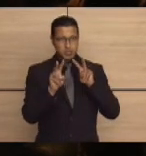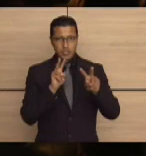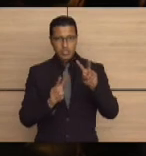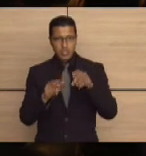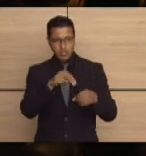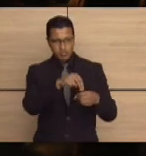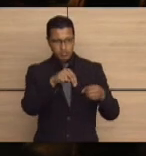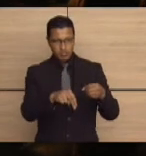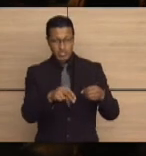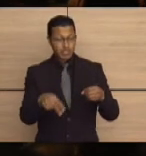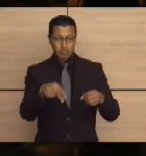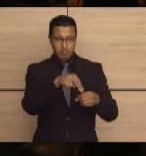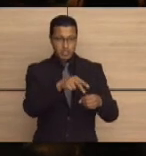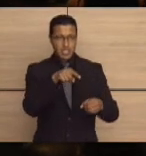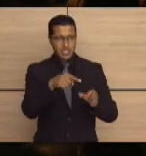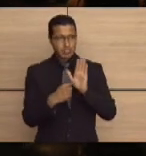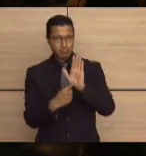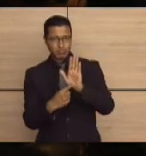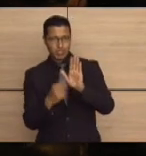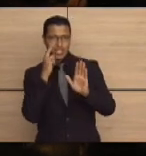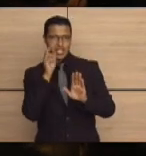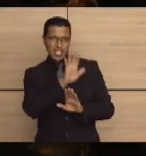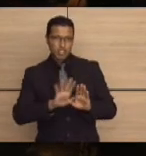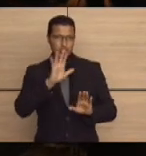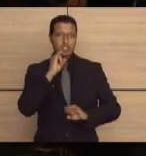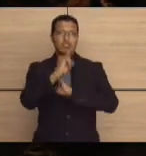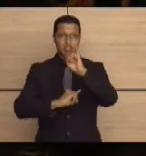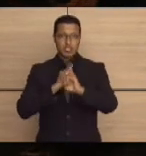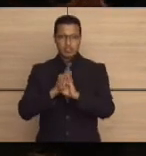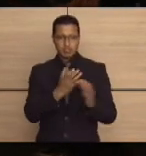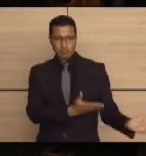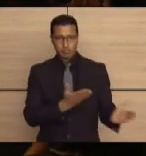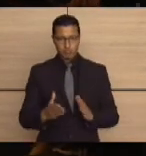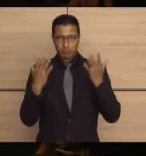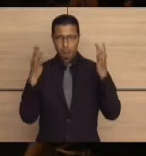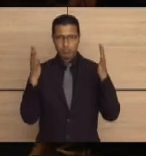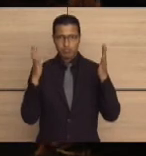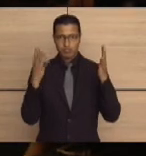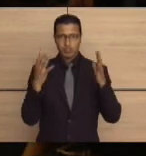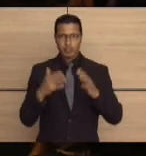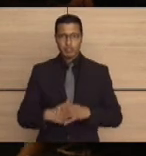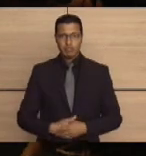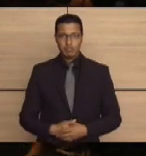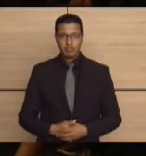nivel nacional e internacional. Recibámosla con un fuerte aplauso a Inés.